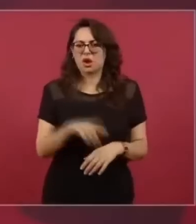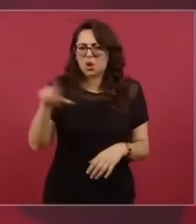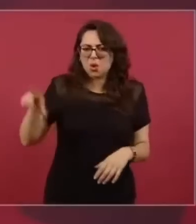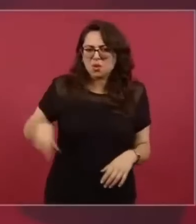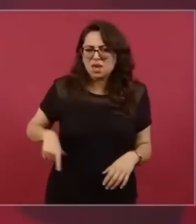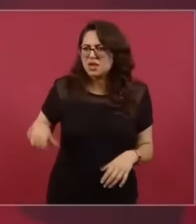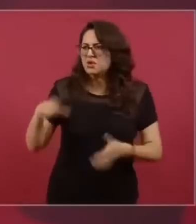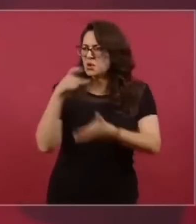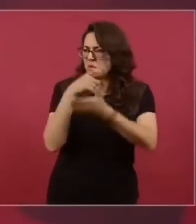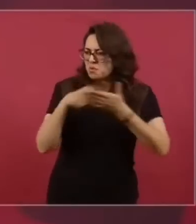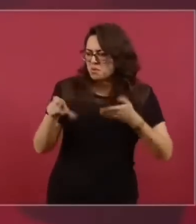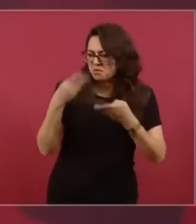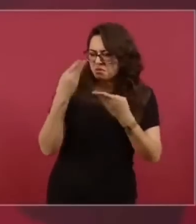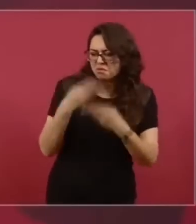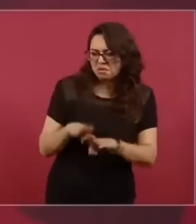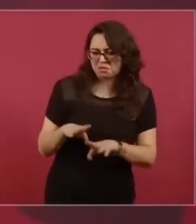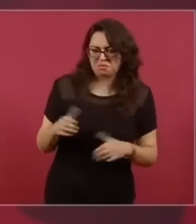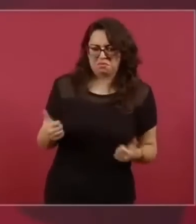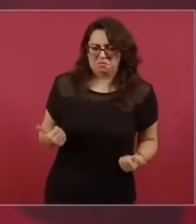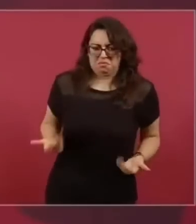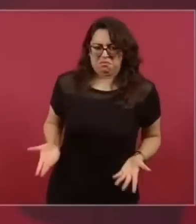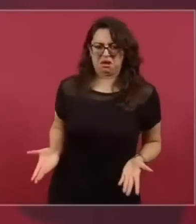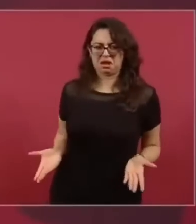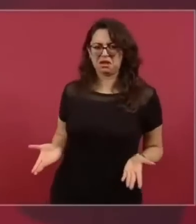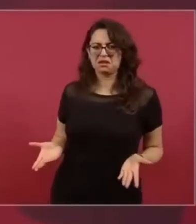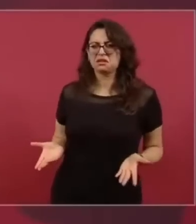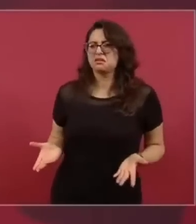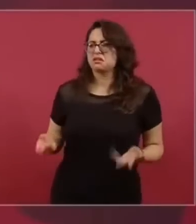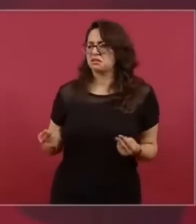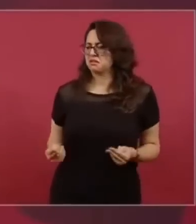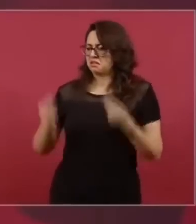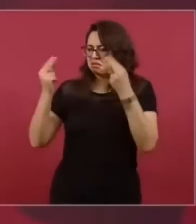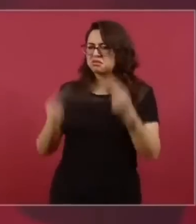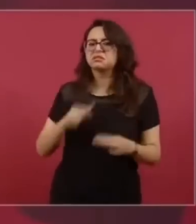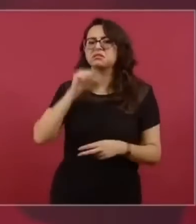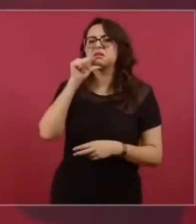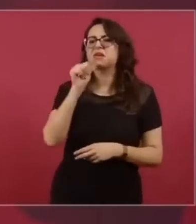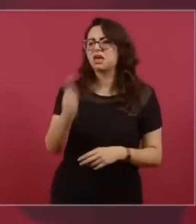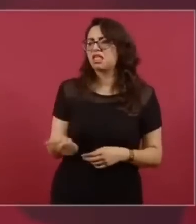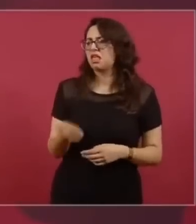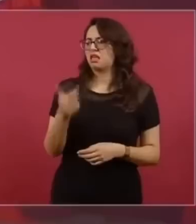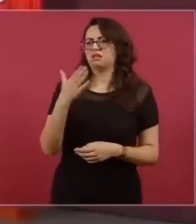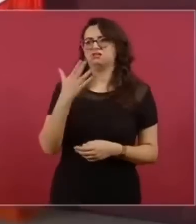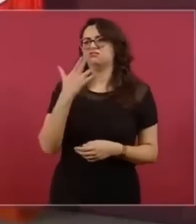banco? ¿Cómo no va a ser importante